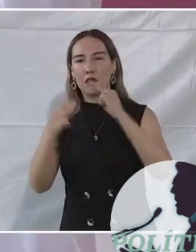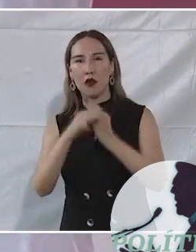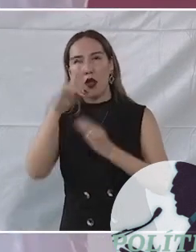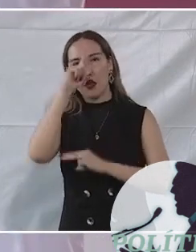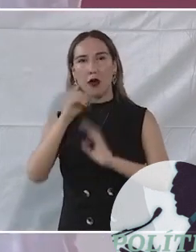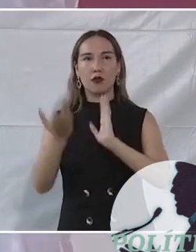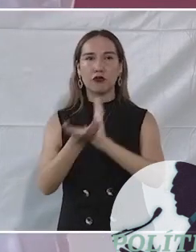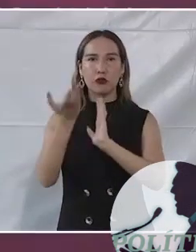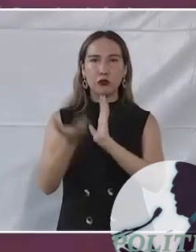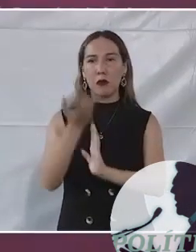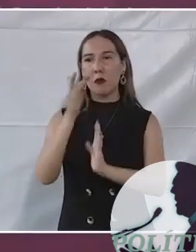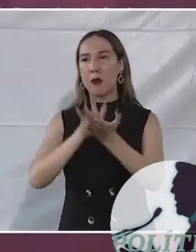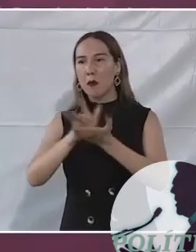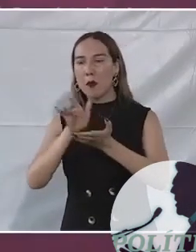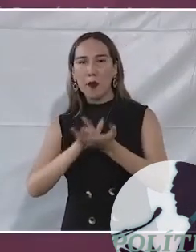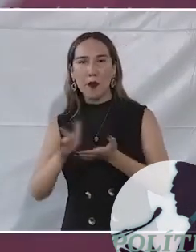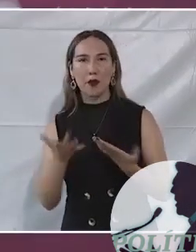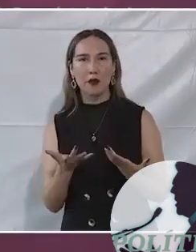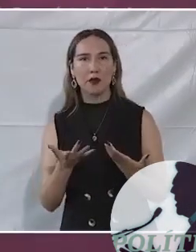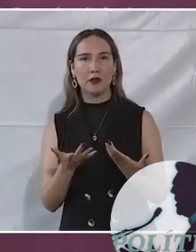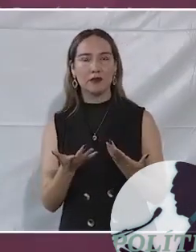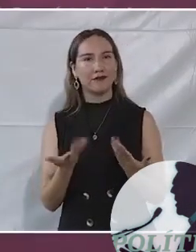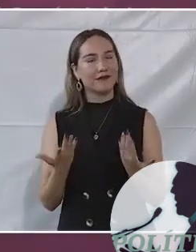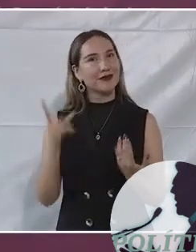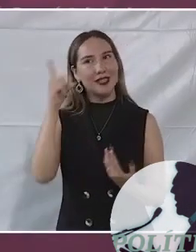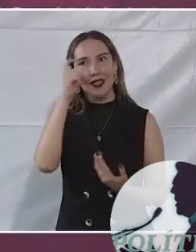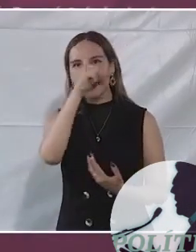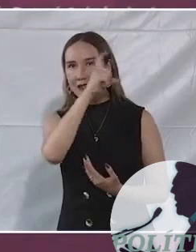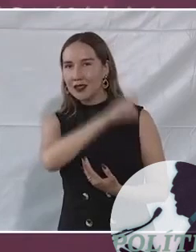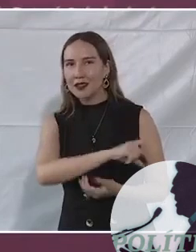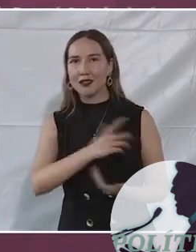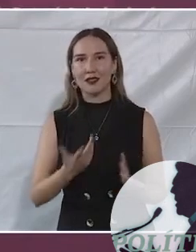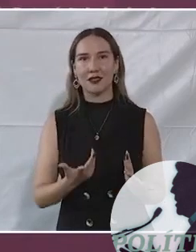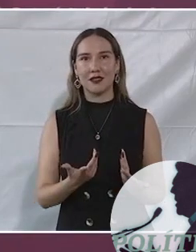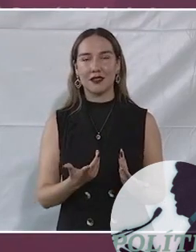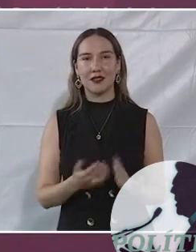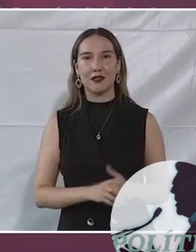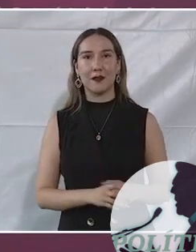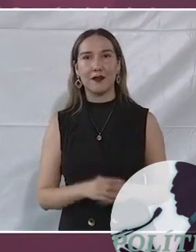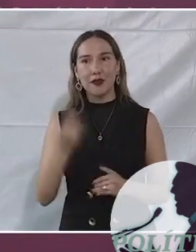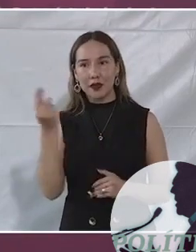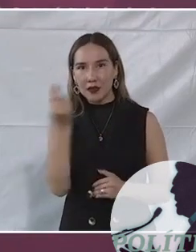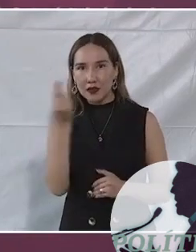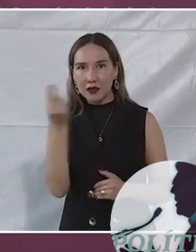Decían allá en mi tierra, no queremos candidatos ni de pollos ni de patos.